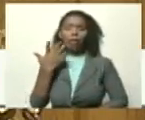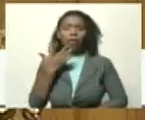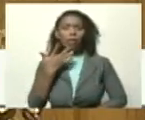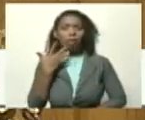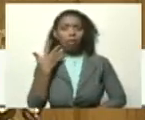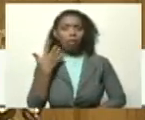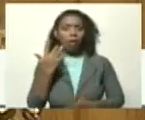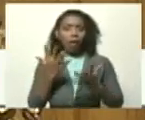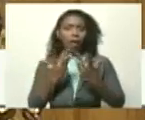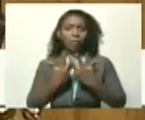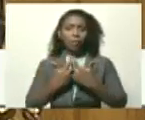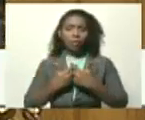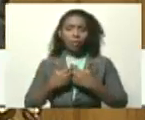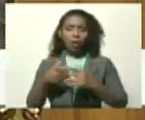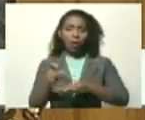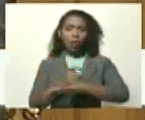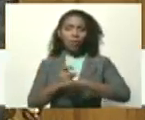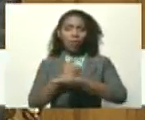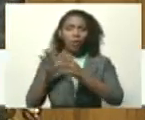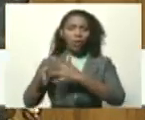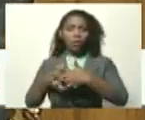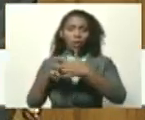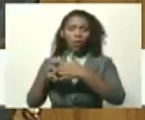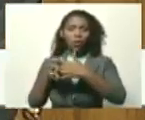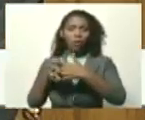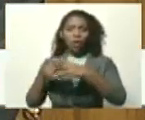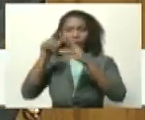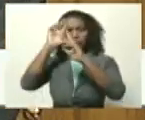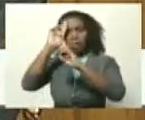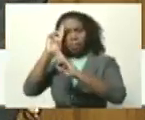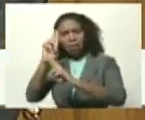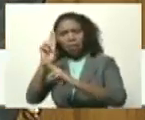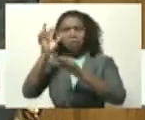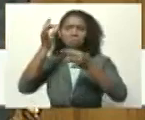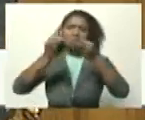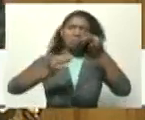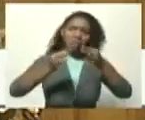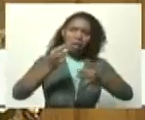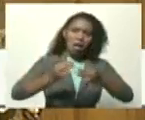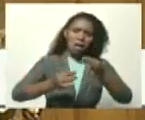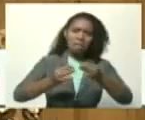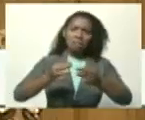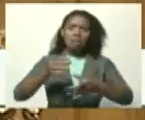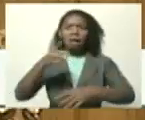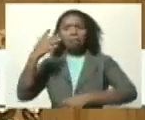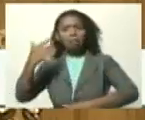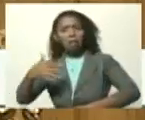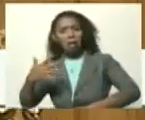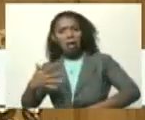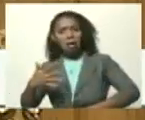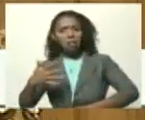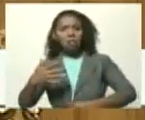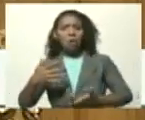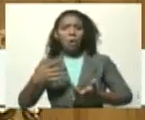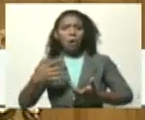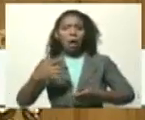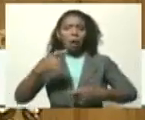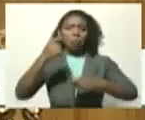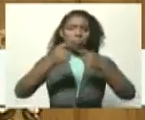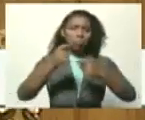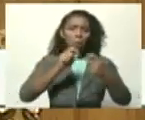la administración y el gobierno de los Estados Unidos del respeto a la justicia, al derecho, a los